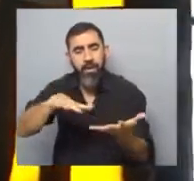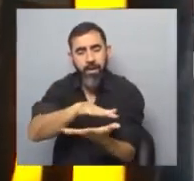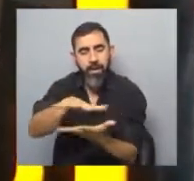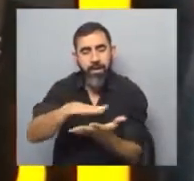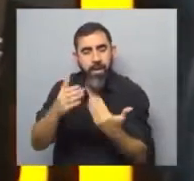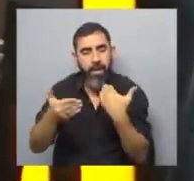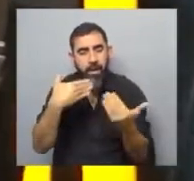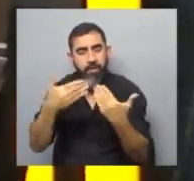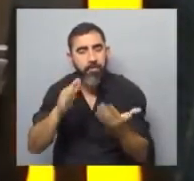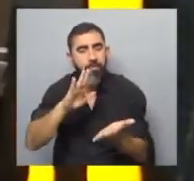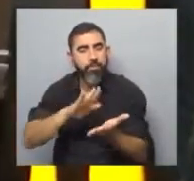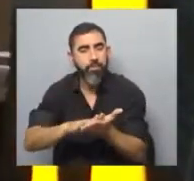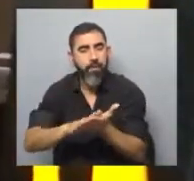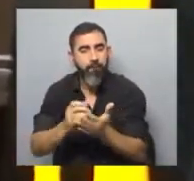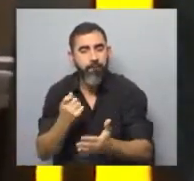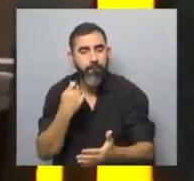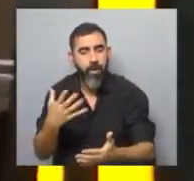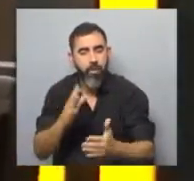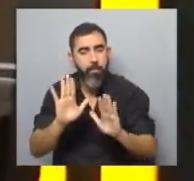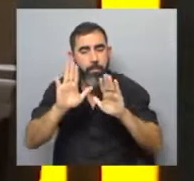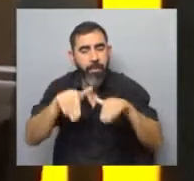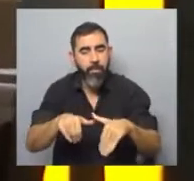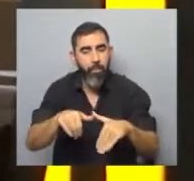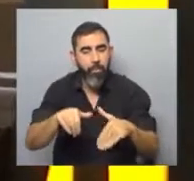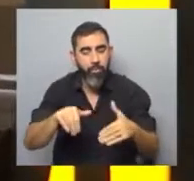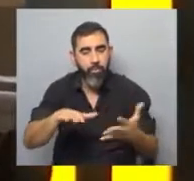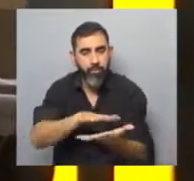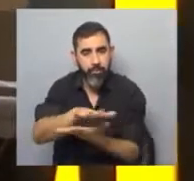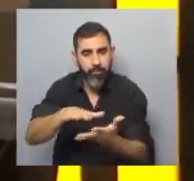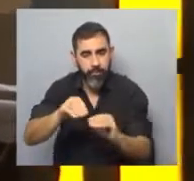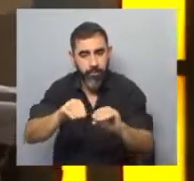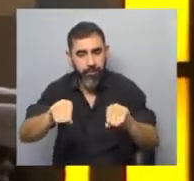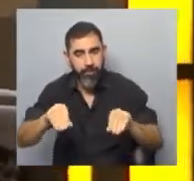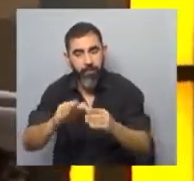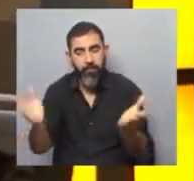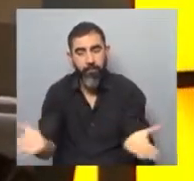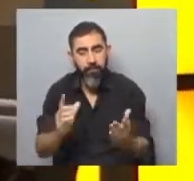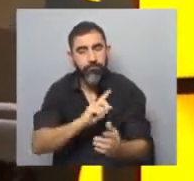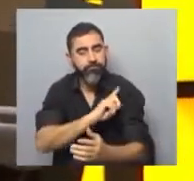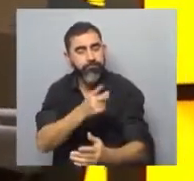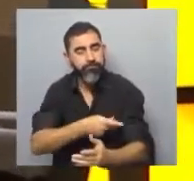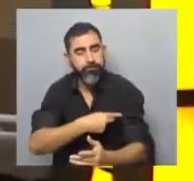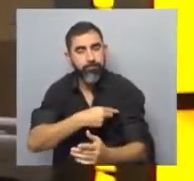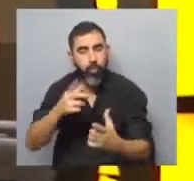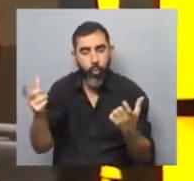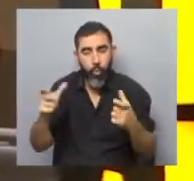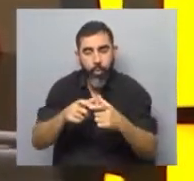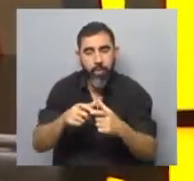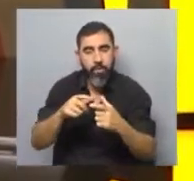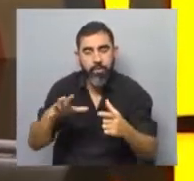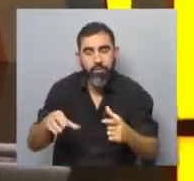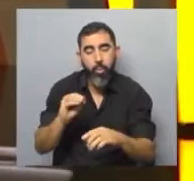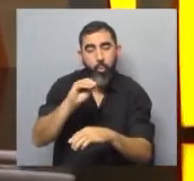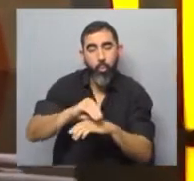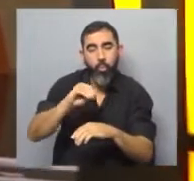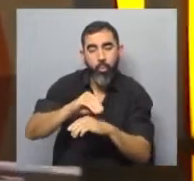a través de la puesta en valor del patrimonio geológico, fomentan el empoderamiento de comunidades y el rescate de las